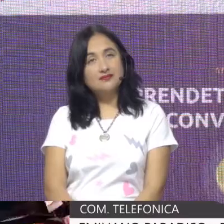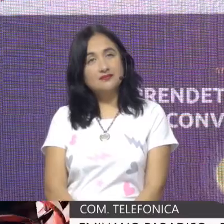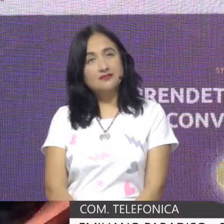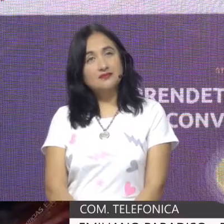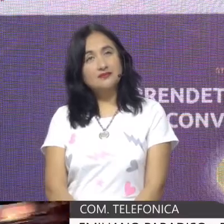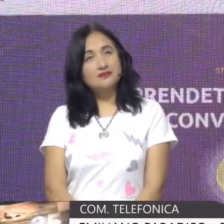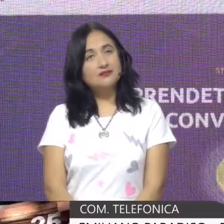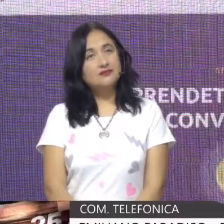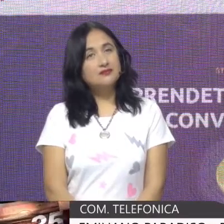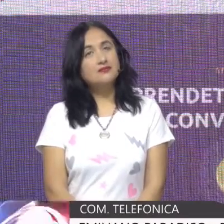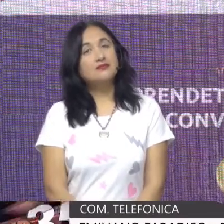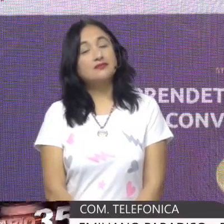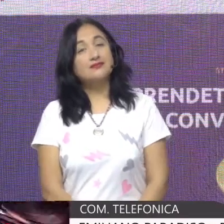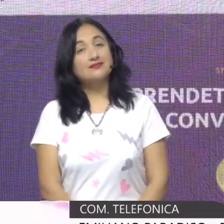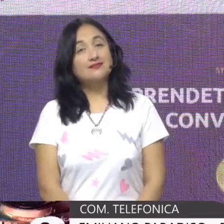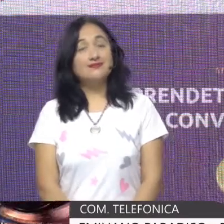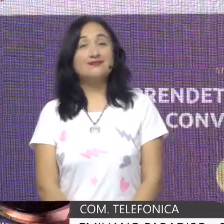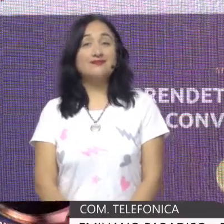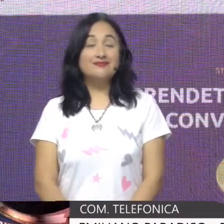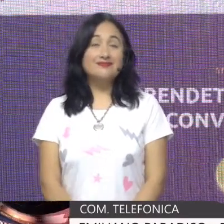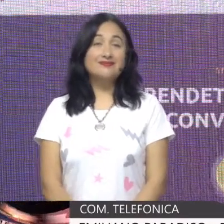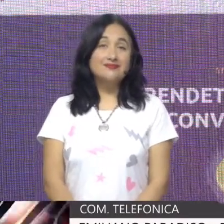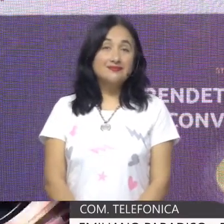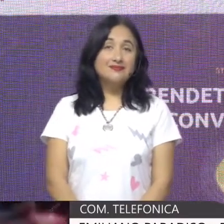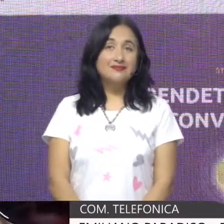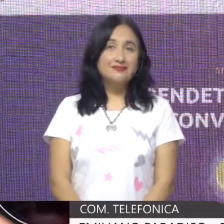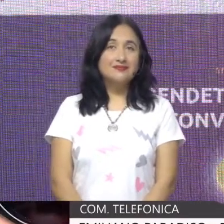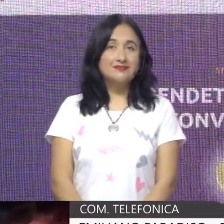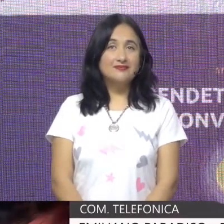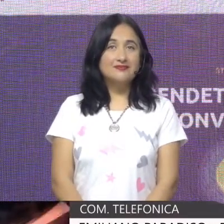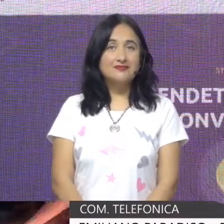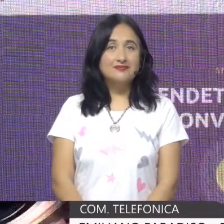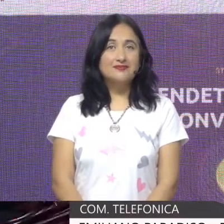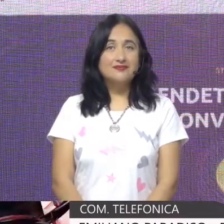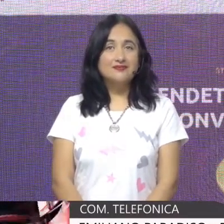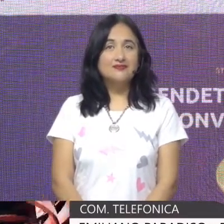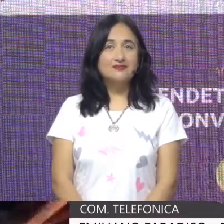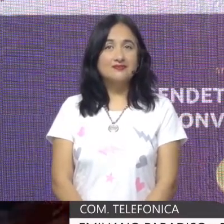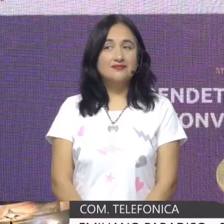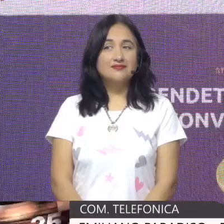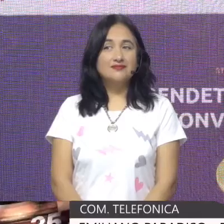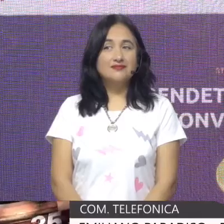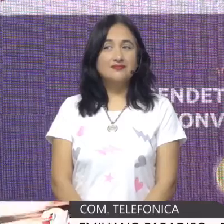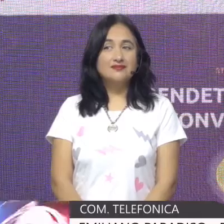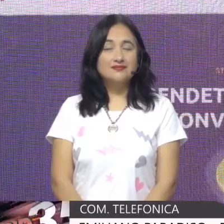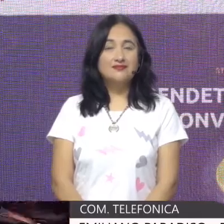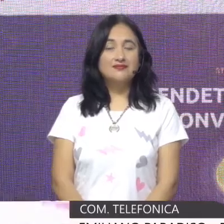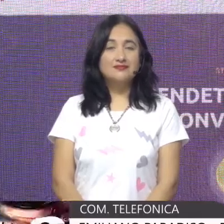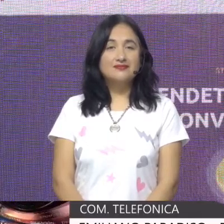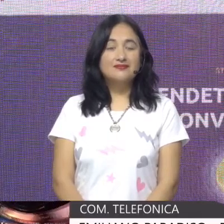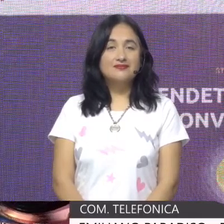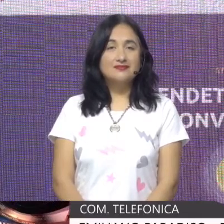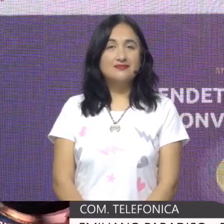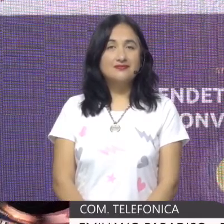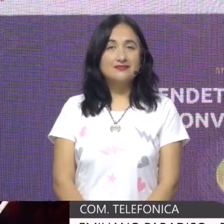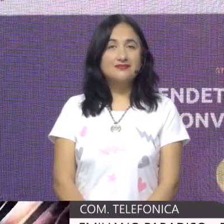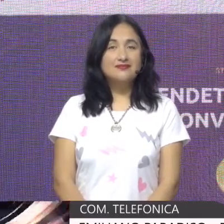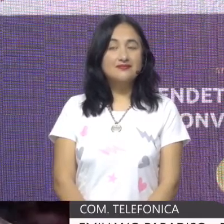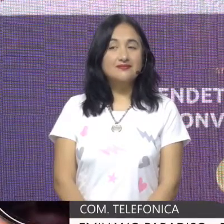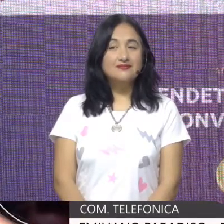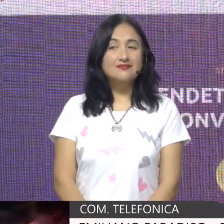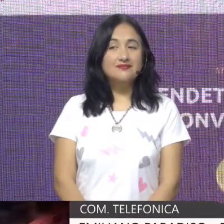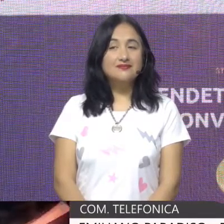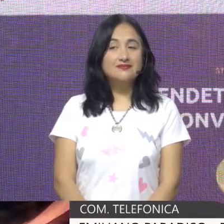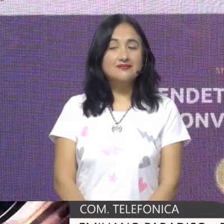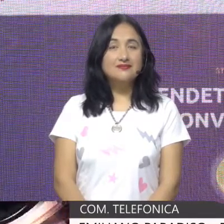en eso clandestino, en eso que está mal. Sí. Digo, no, nosotros queremos poner en valor a aquel joven que es voluntario, que está en la primera línea de